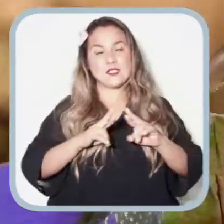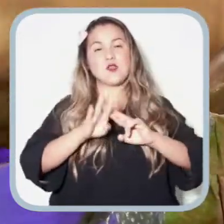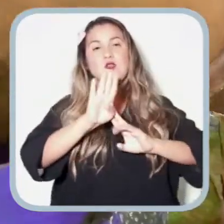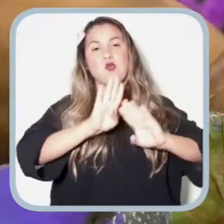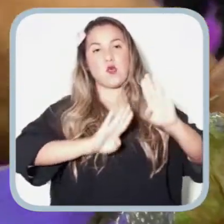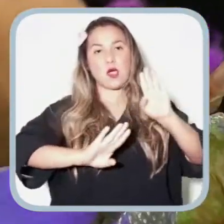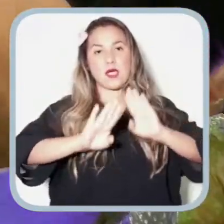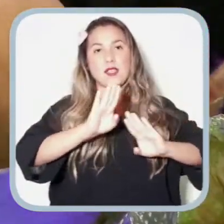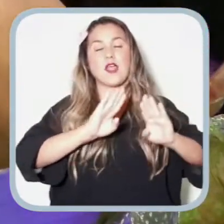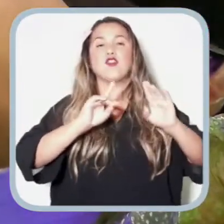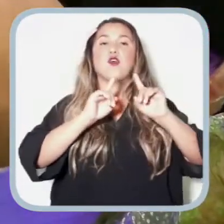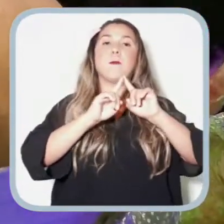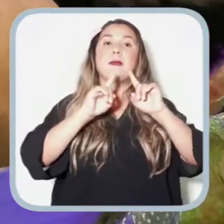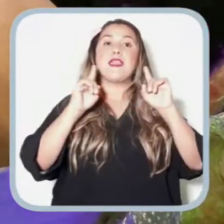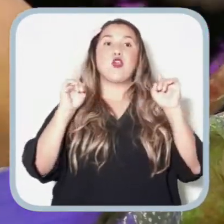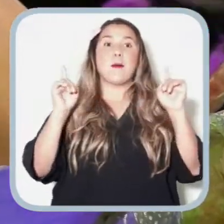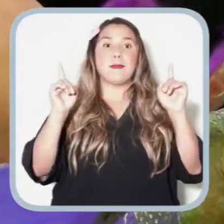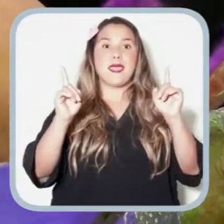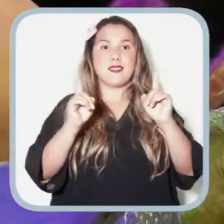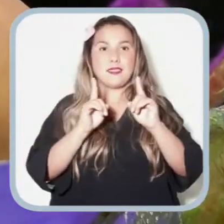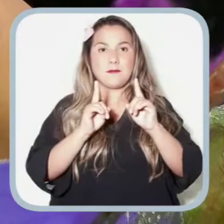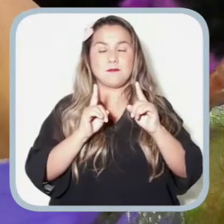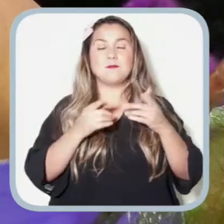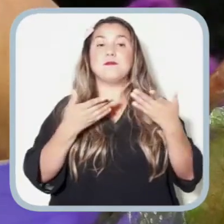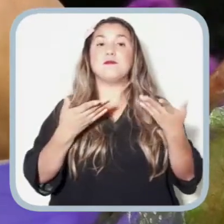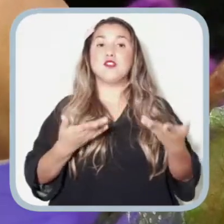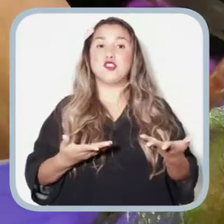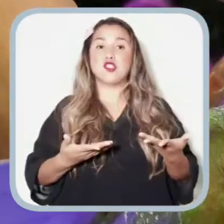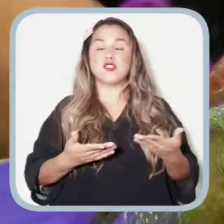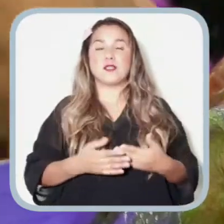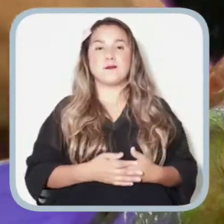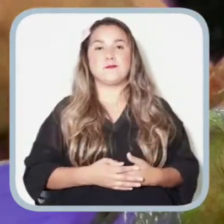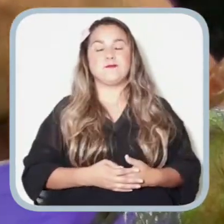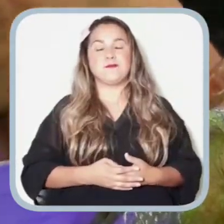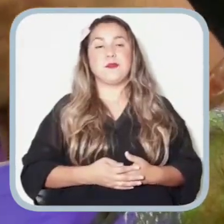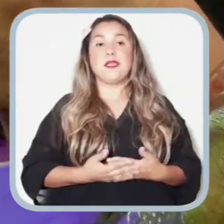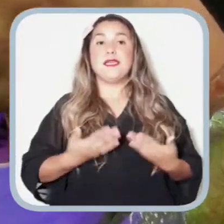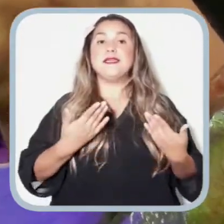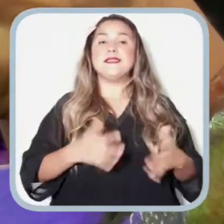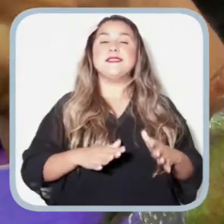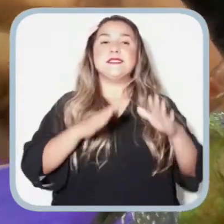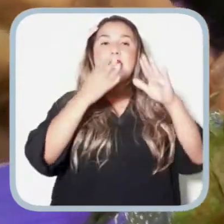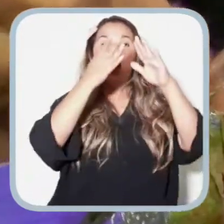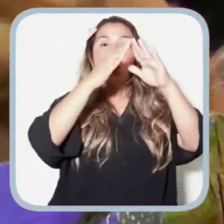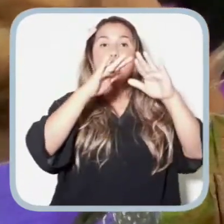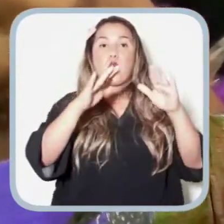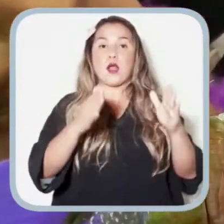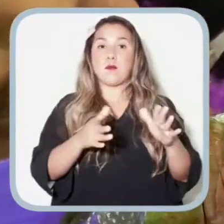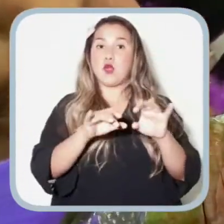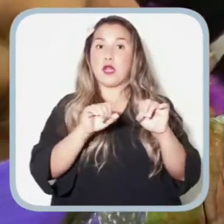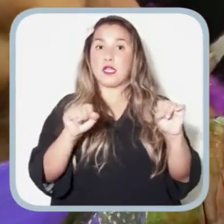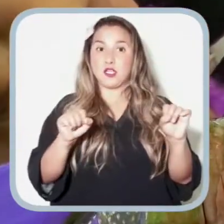medio ambiente cierto y entonces ya tengo el cuerpo